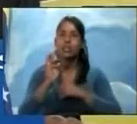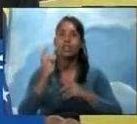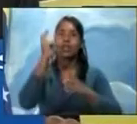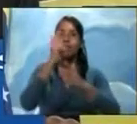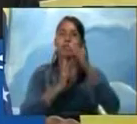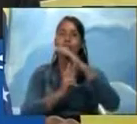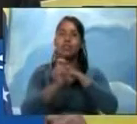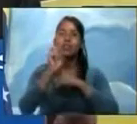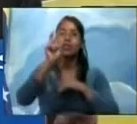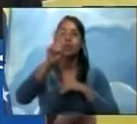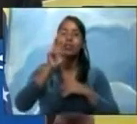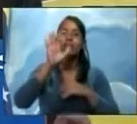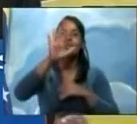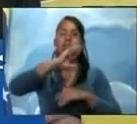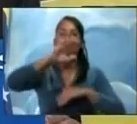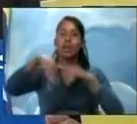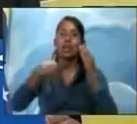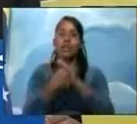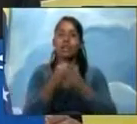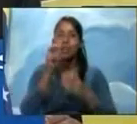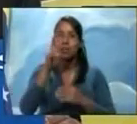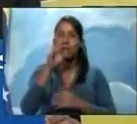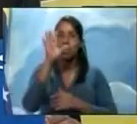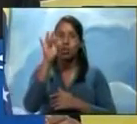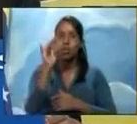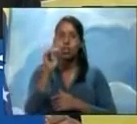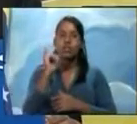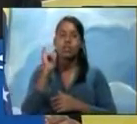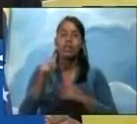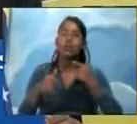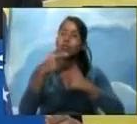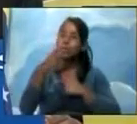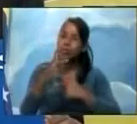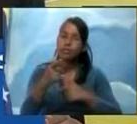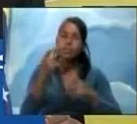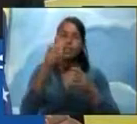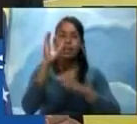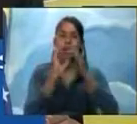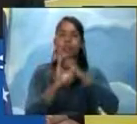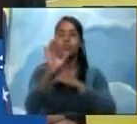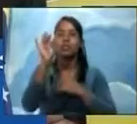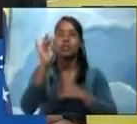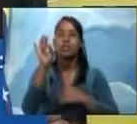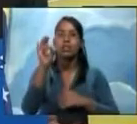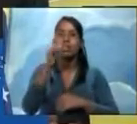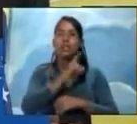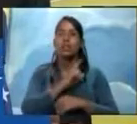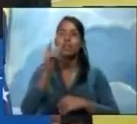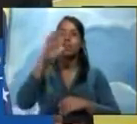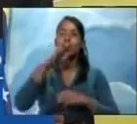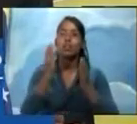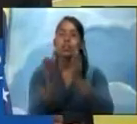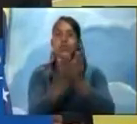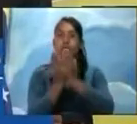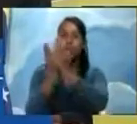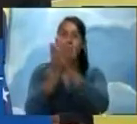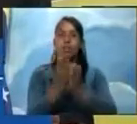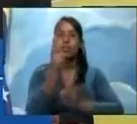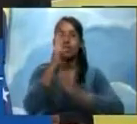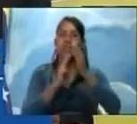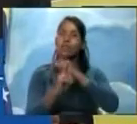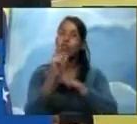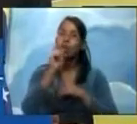versículo 25 hasta el 28, y luego pasaremos al capítulo 7 y estudiaremos desde el